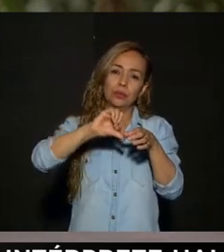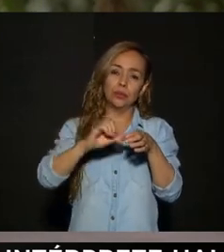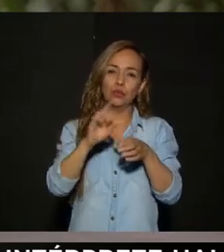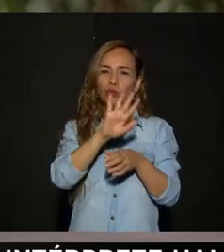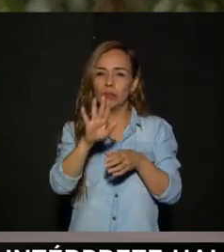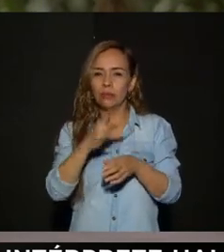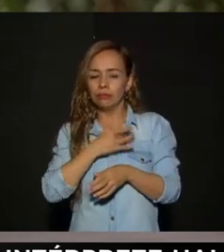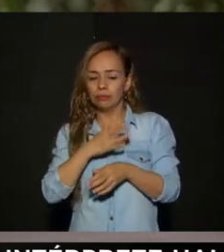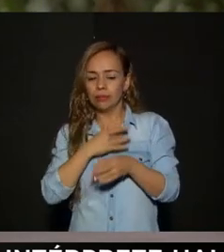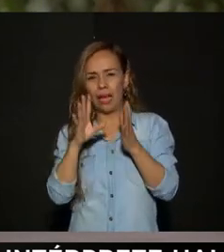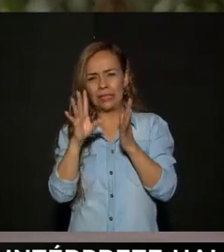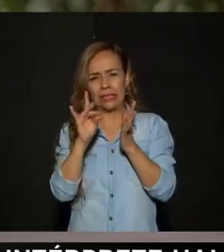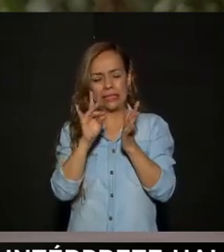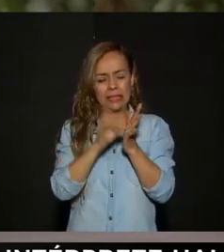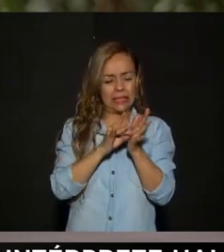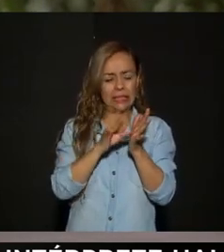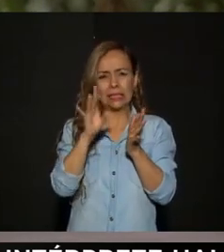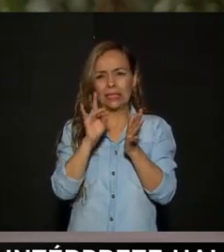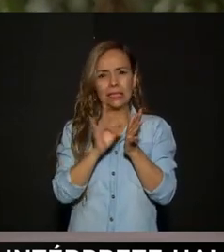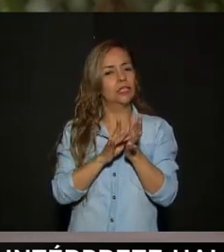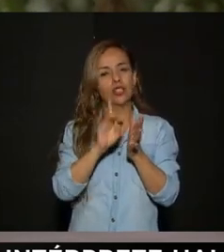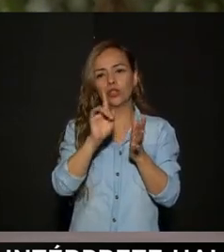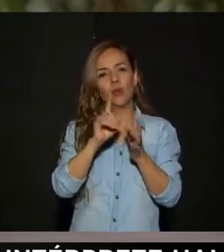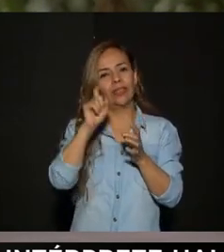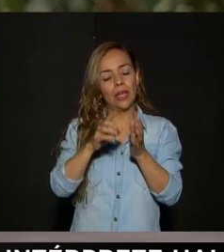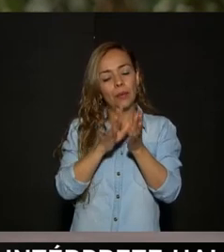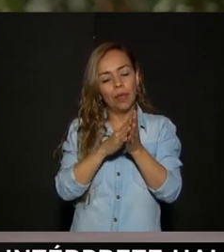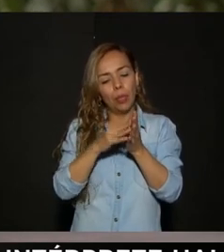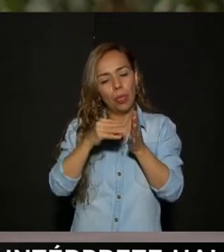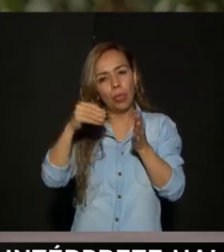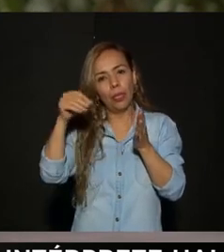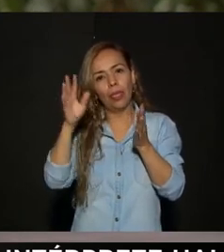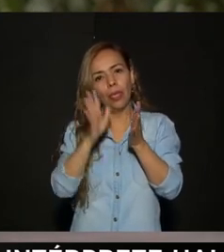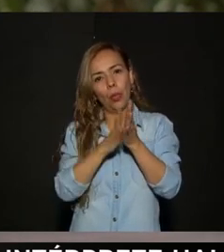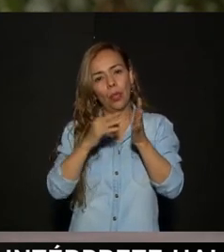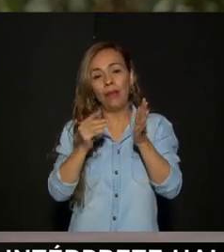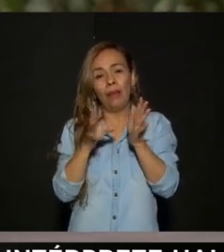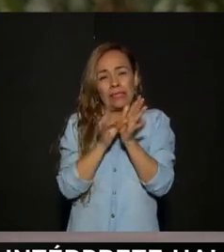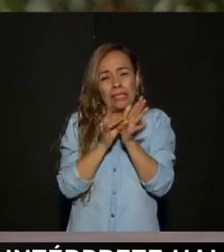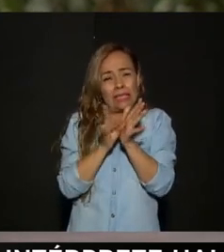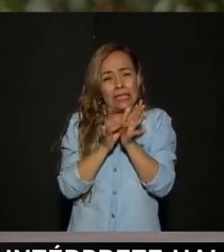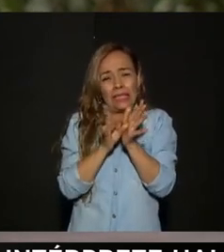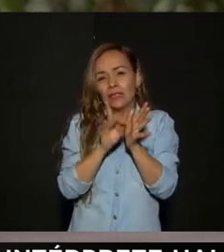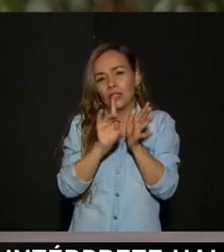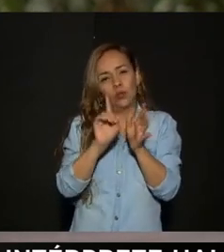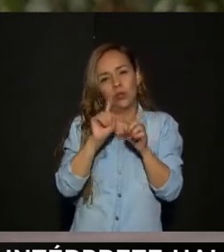del contenedor, entonces no está lista. Por ejemplo, esta necesita más